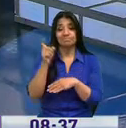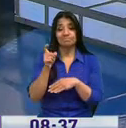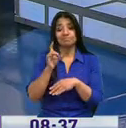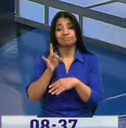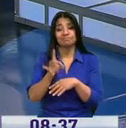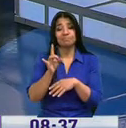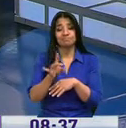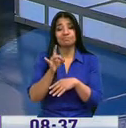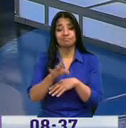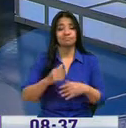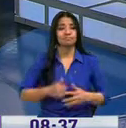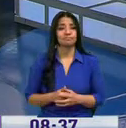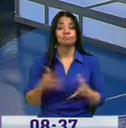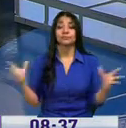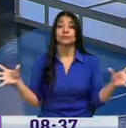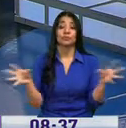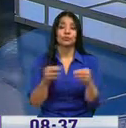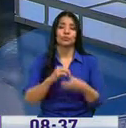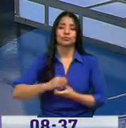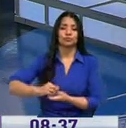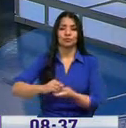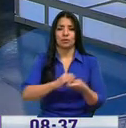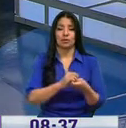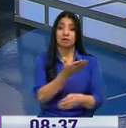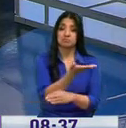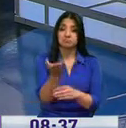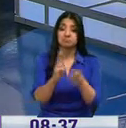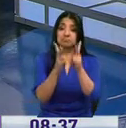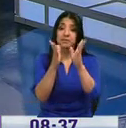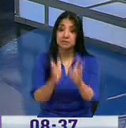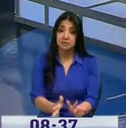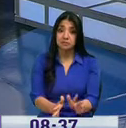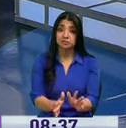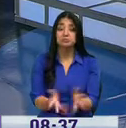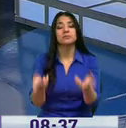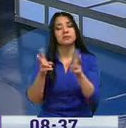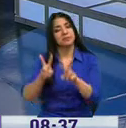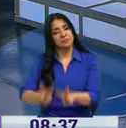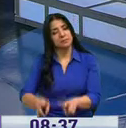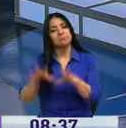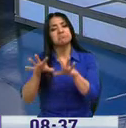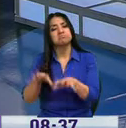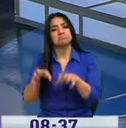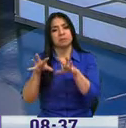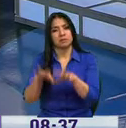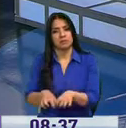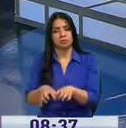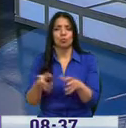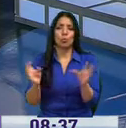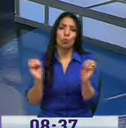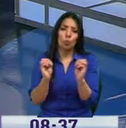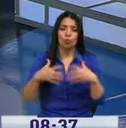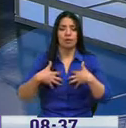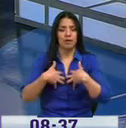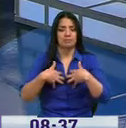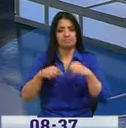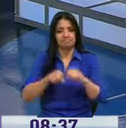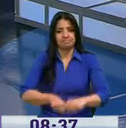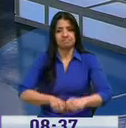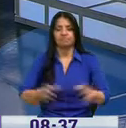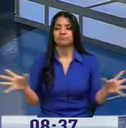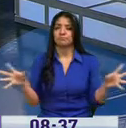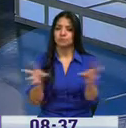terrible. Nosotros somos solidarios con todos, tanto con ustedes, vecinos, en sus preocupaciones y también con los que no tienen voz, los peluditos.